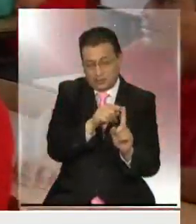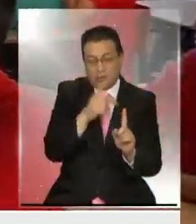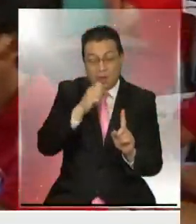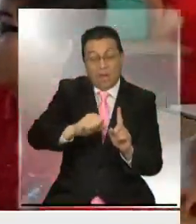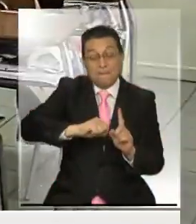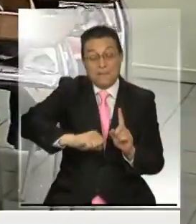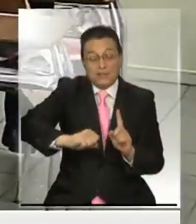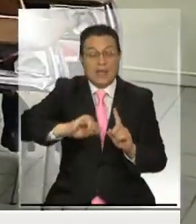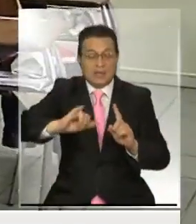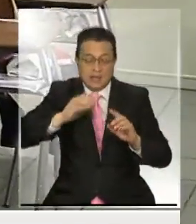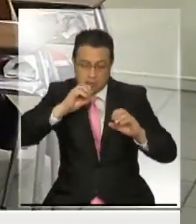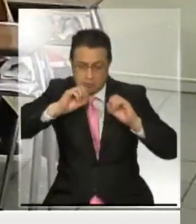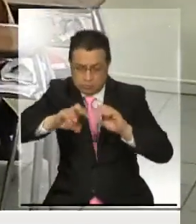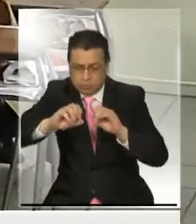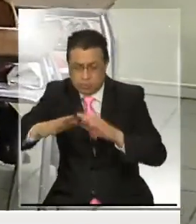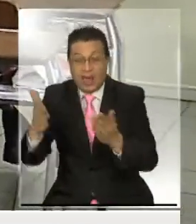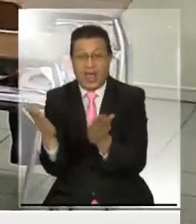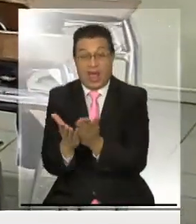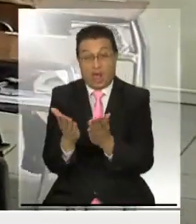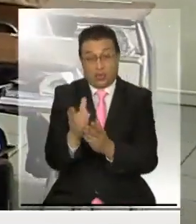prevenir y educar a los estudiantes desde la niñez